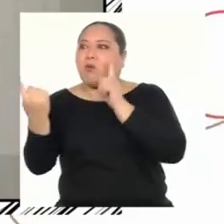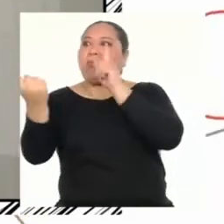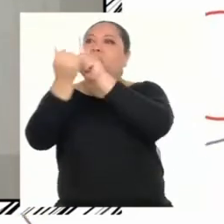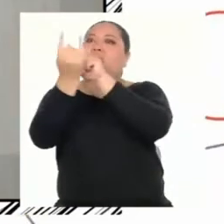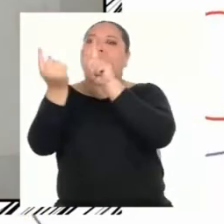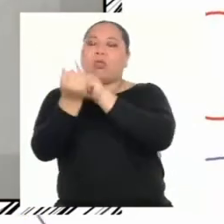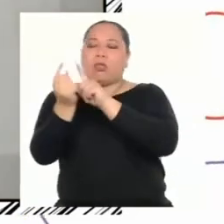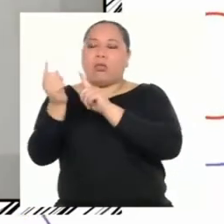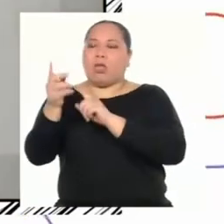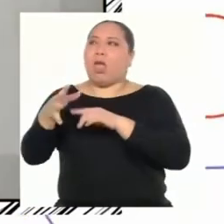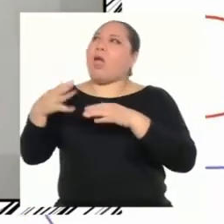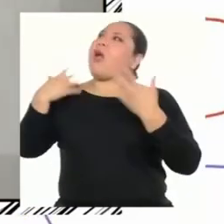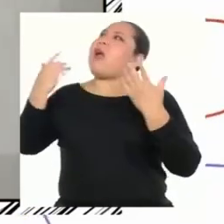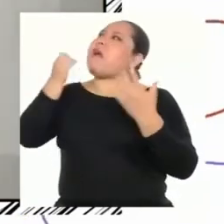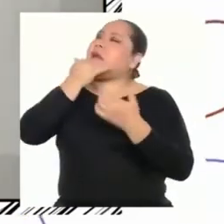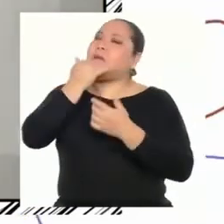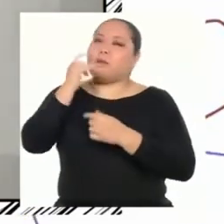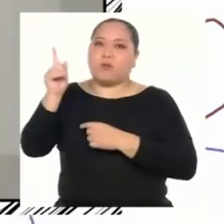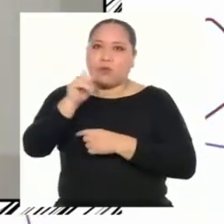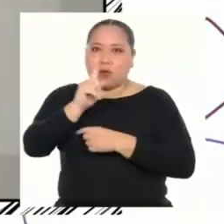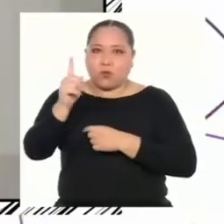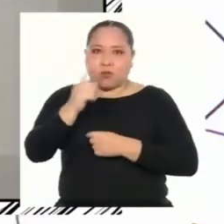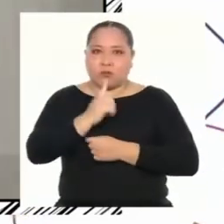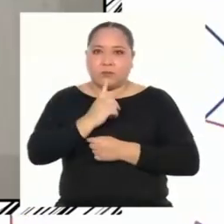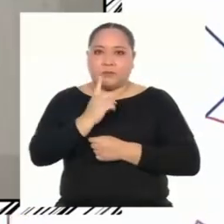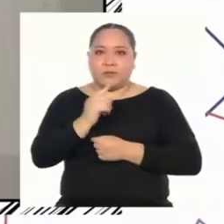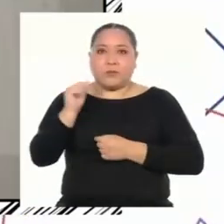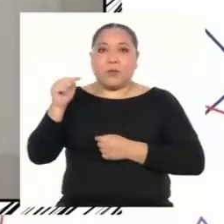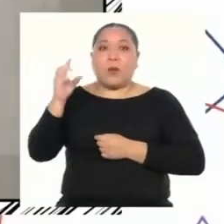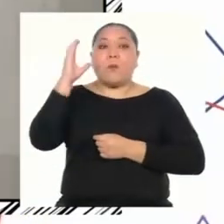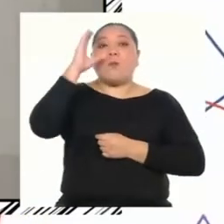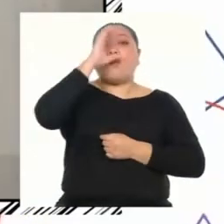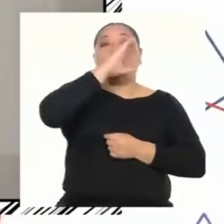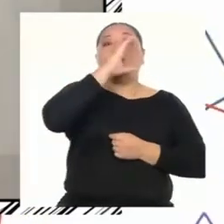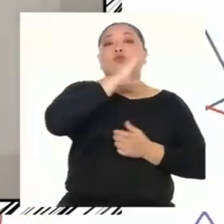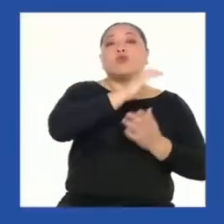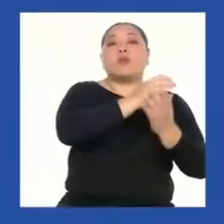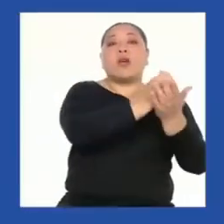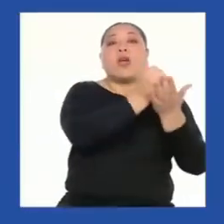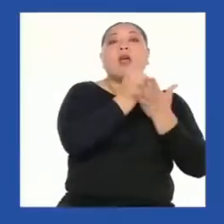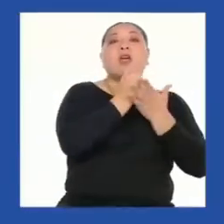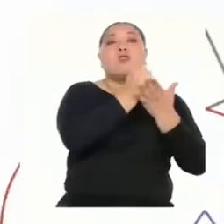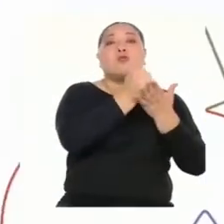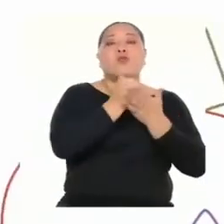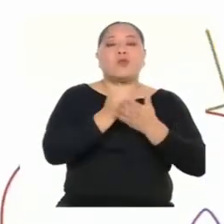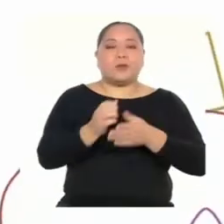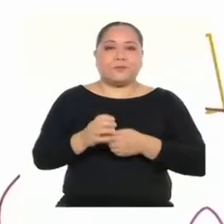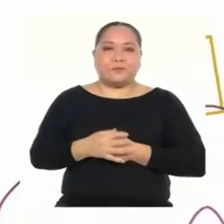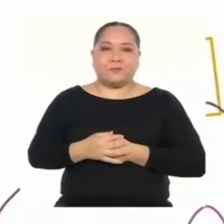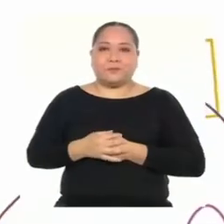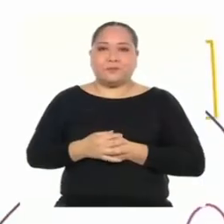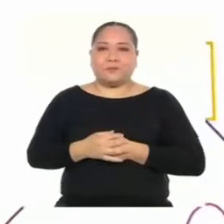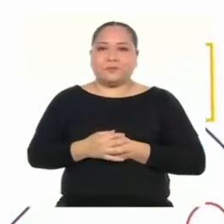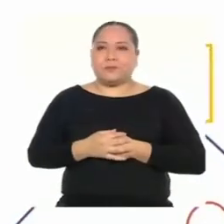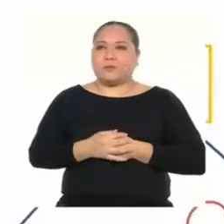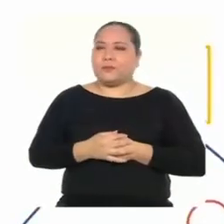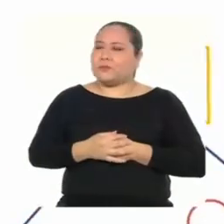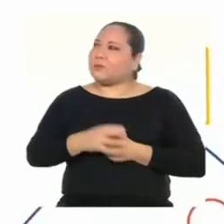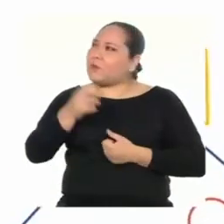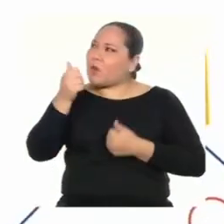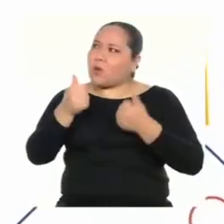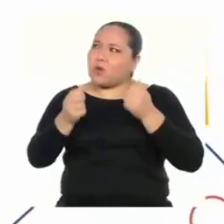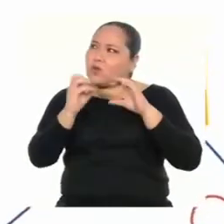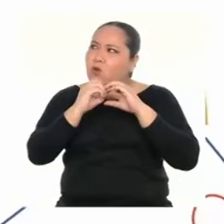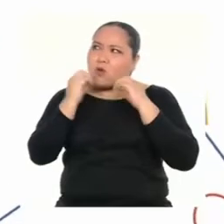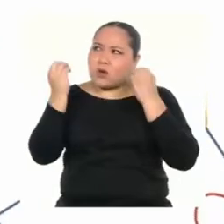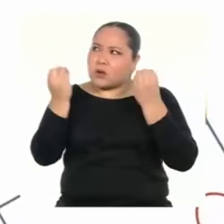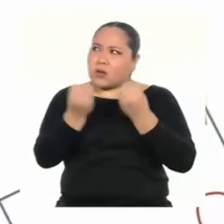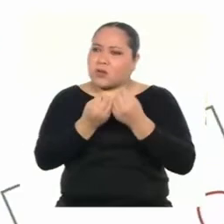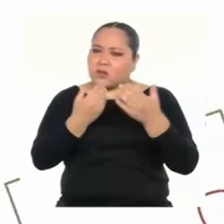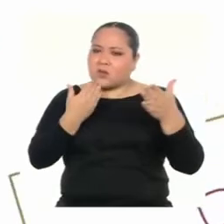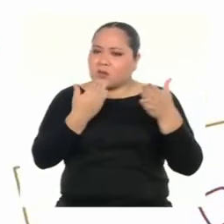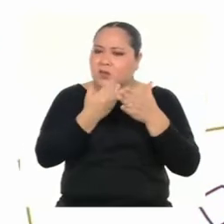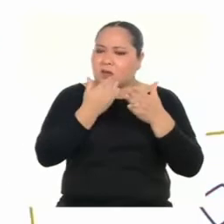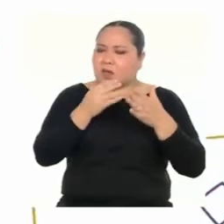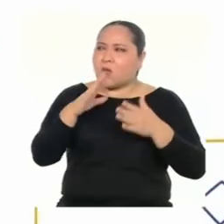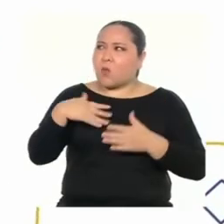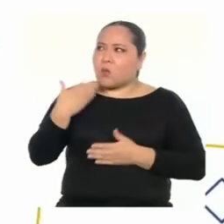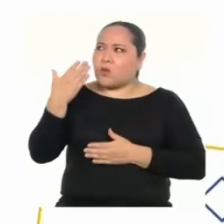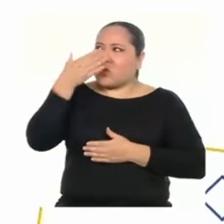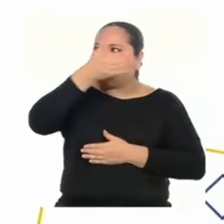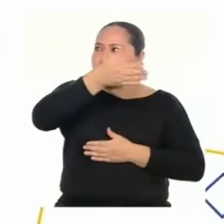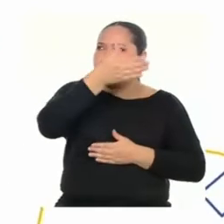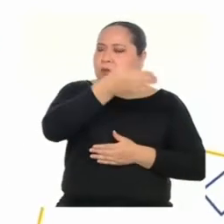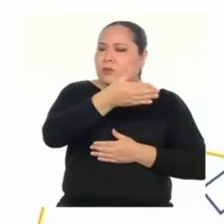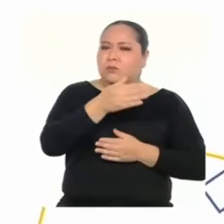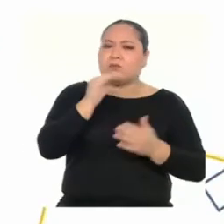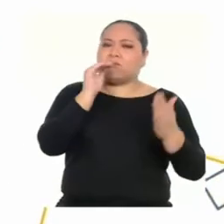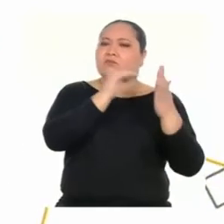nosotros directamente en la situación, sino buscar ayuda. ¿A qué instituciones cercanas podemos recurrir